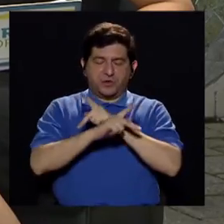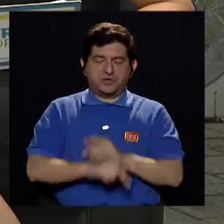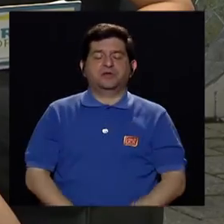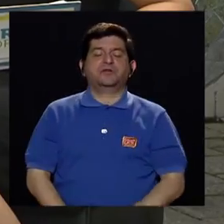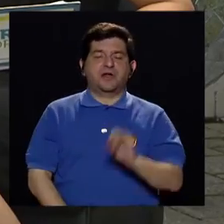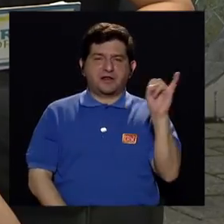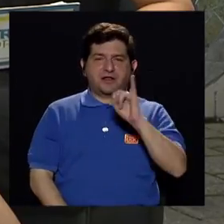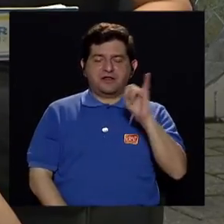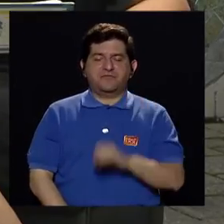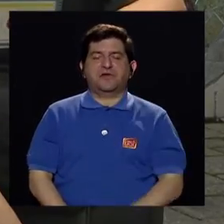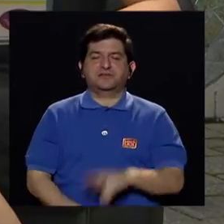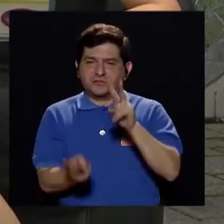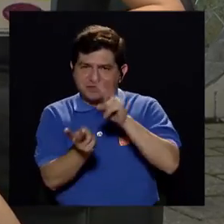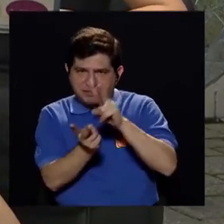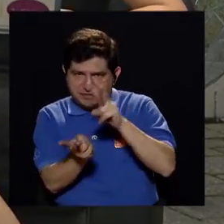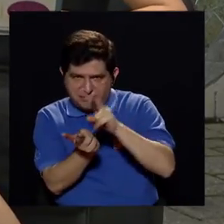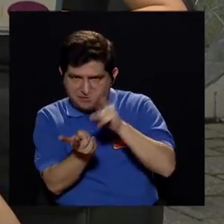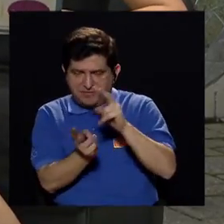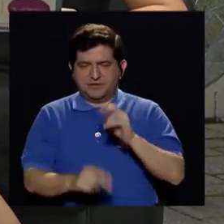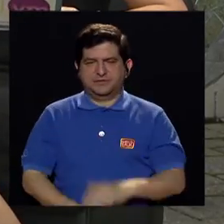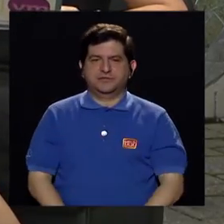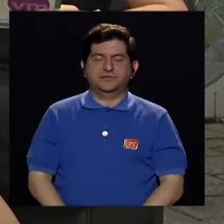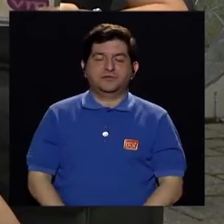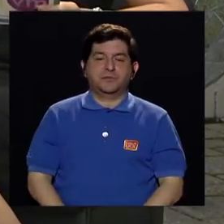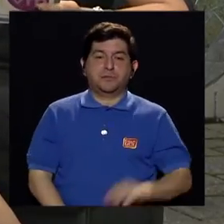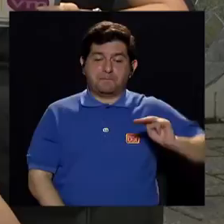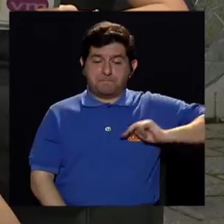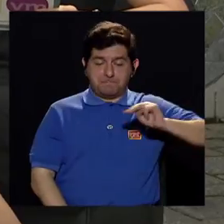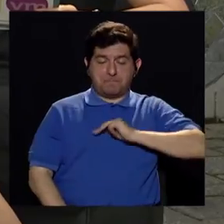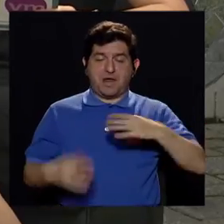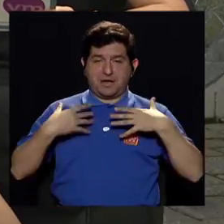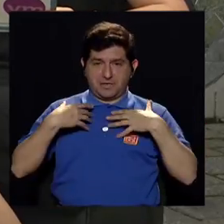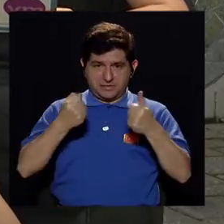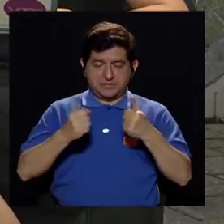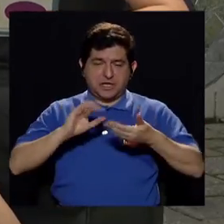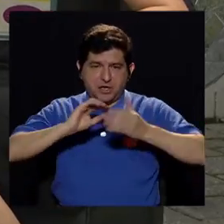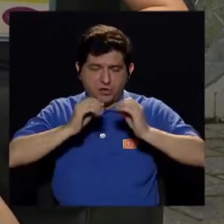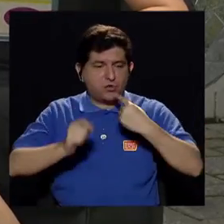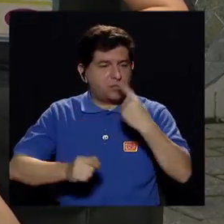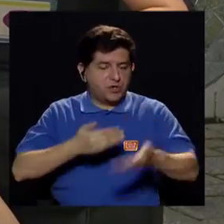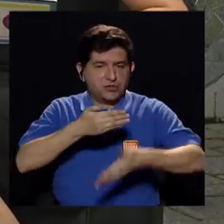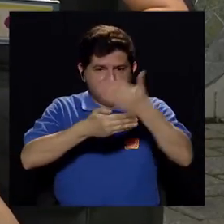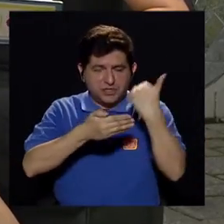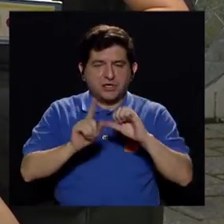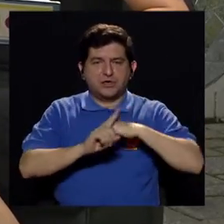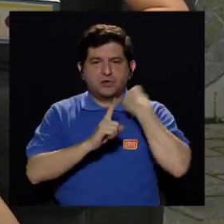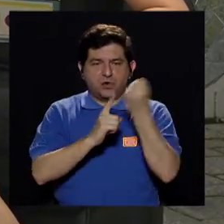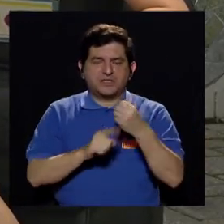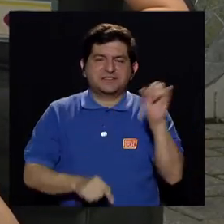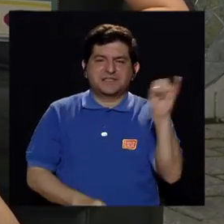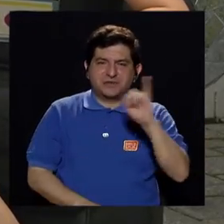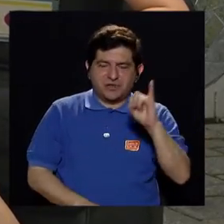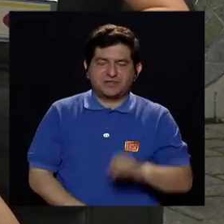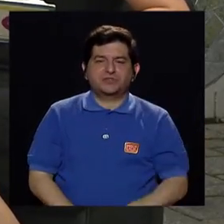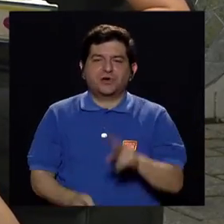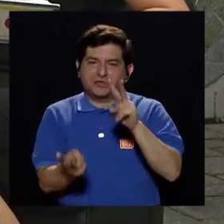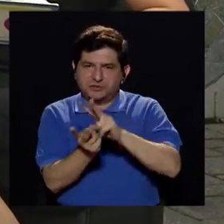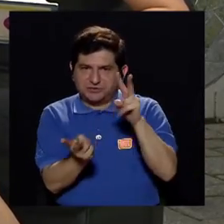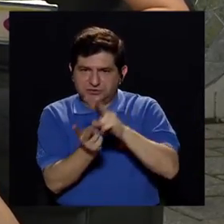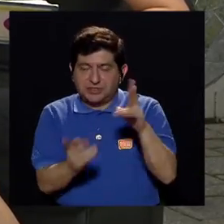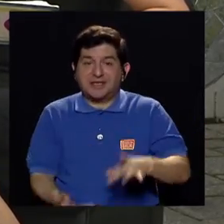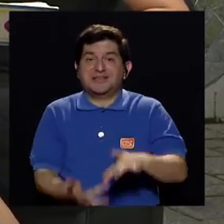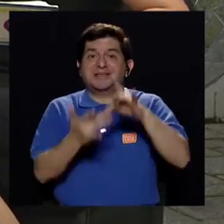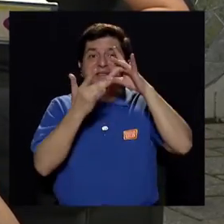transmisión sexual. Okay. Según los datos del Ministerio de Salud que comenté al principio, la situación de infecciones de transmisión sexual, en